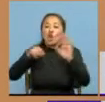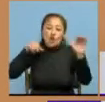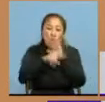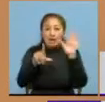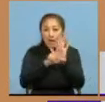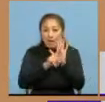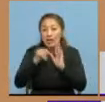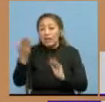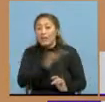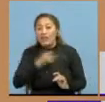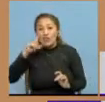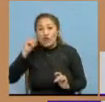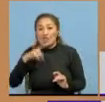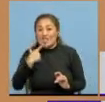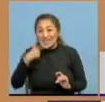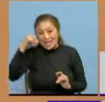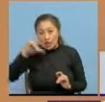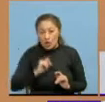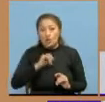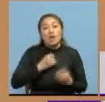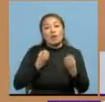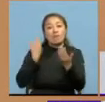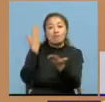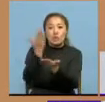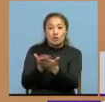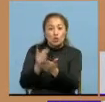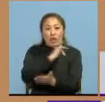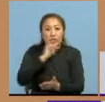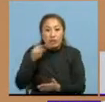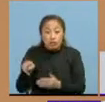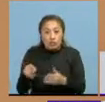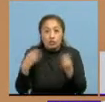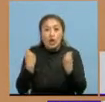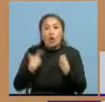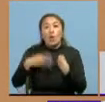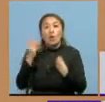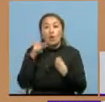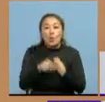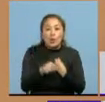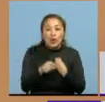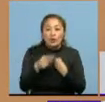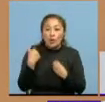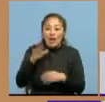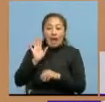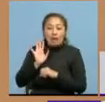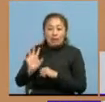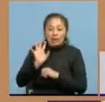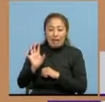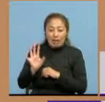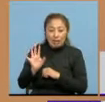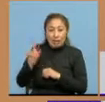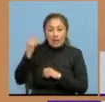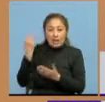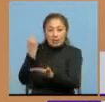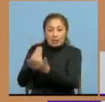Rolando Pascual Ficoseco ya hizo una presentación, lo había adelantado cuando lo intima el titular de la Comisión de Asuntos